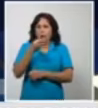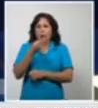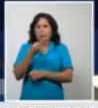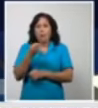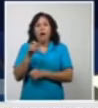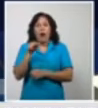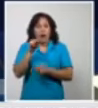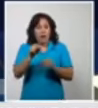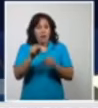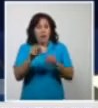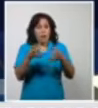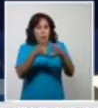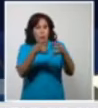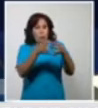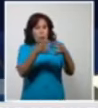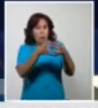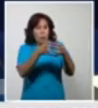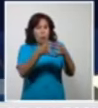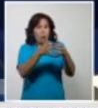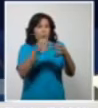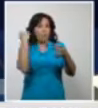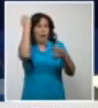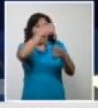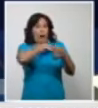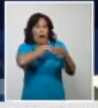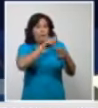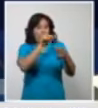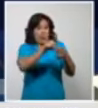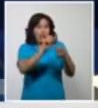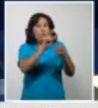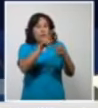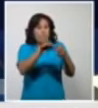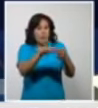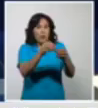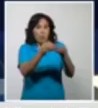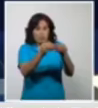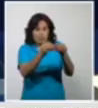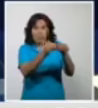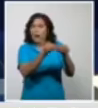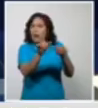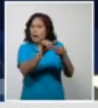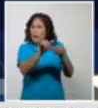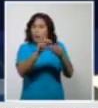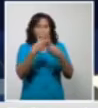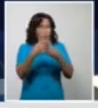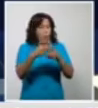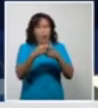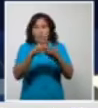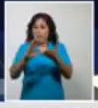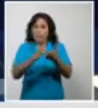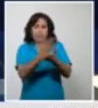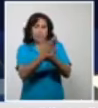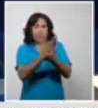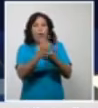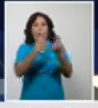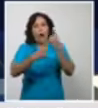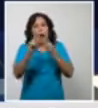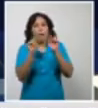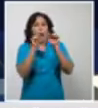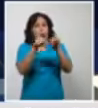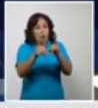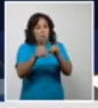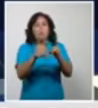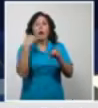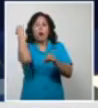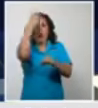circunscrito a la península arábiga, que no se ha resuelto todavía. Hay algunos casos que se producen